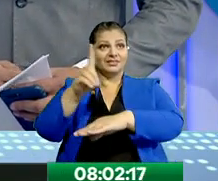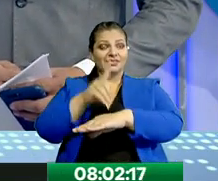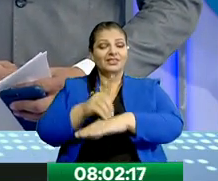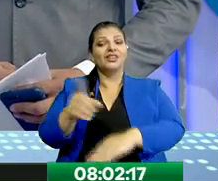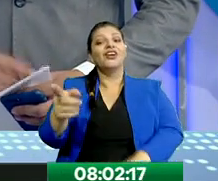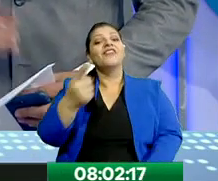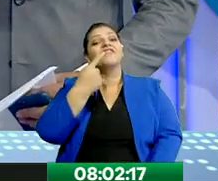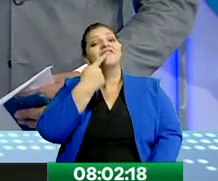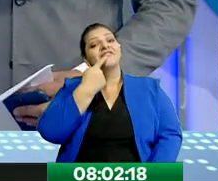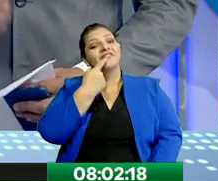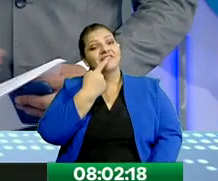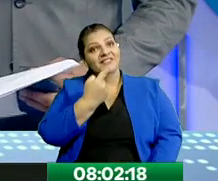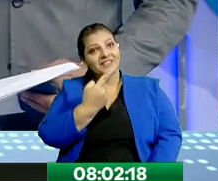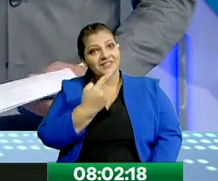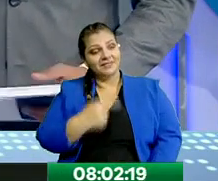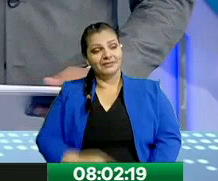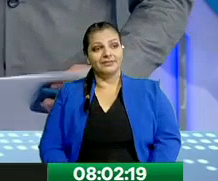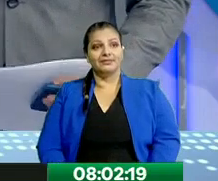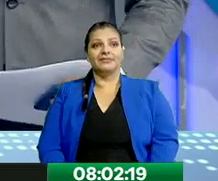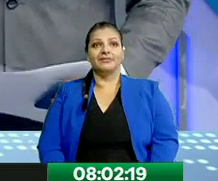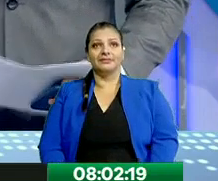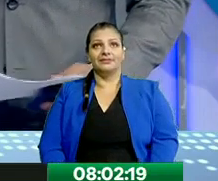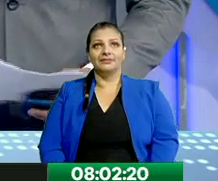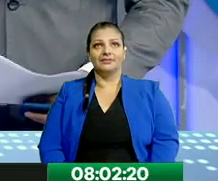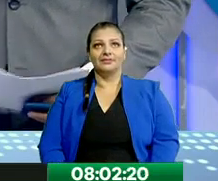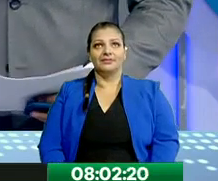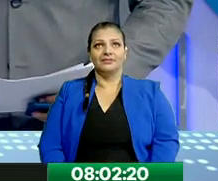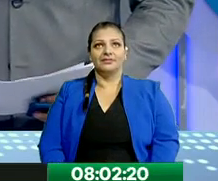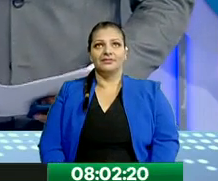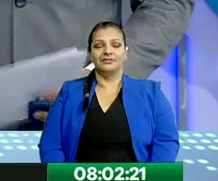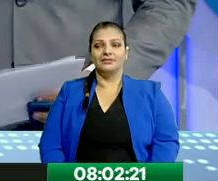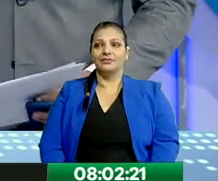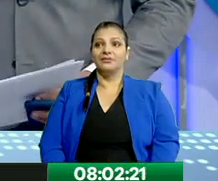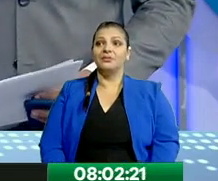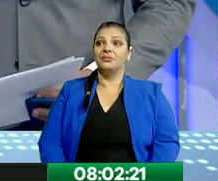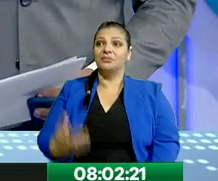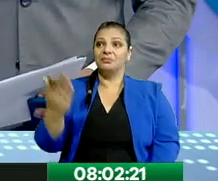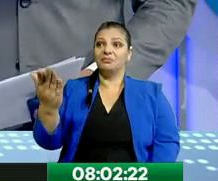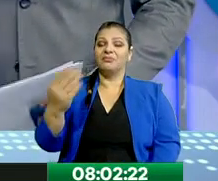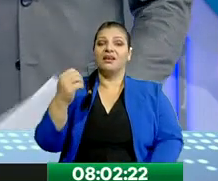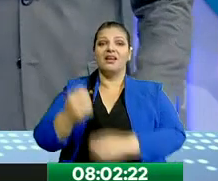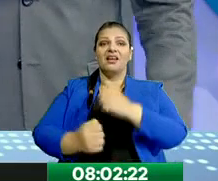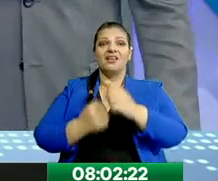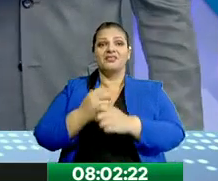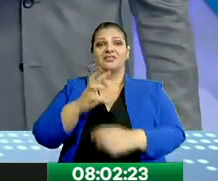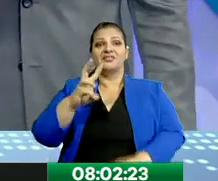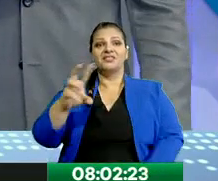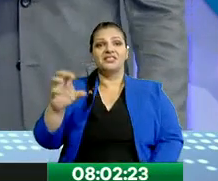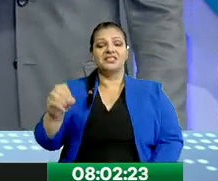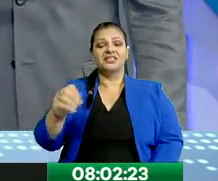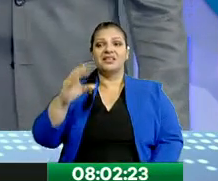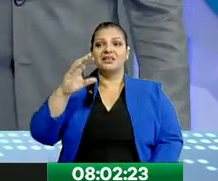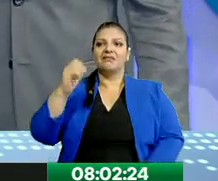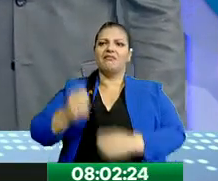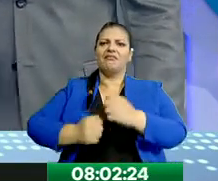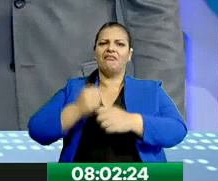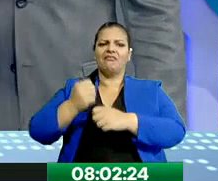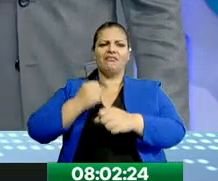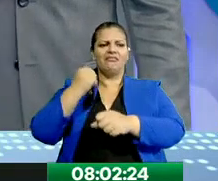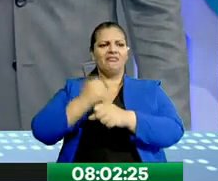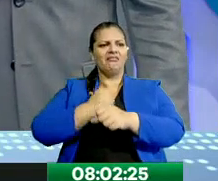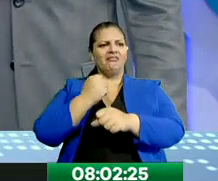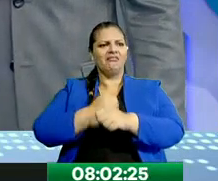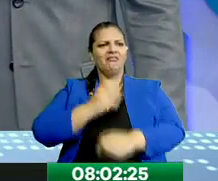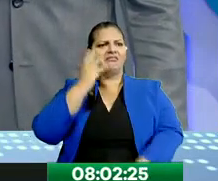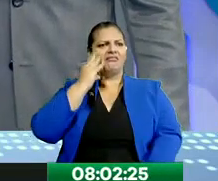dice, ¿no? Ahí está. No, no, perillero no. Tiene más de 60 años de experiencia, amigo, me dijo. ¿Sabes qué? El director de perillero. Tengo más de 60 años de experiencia